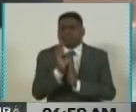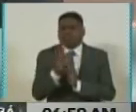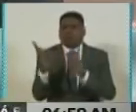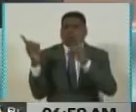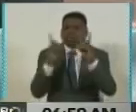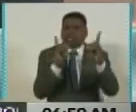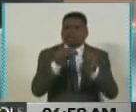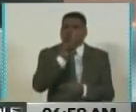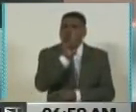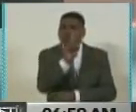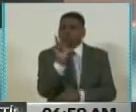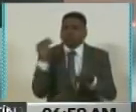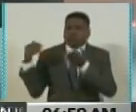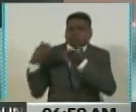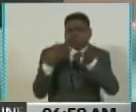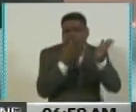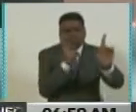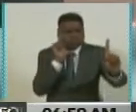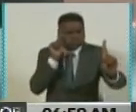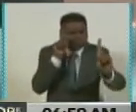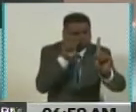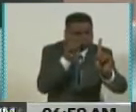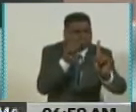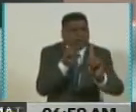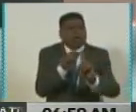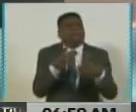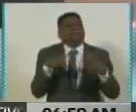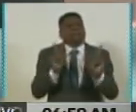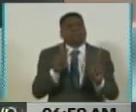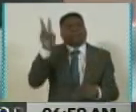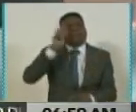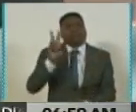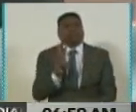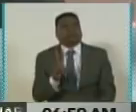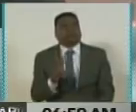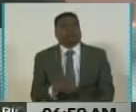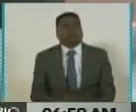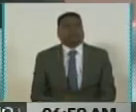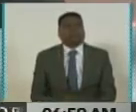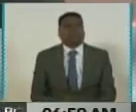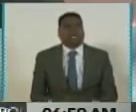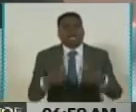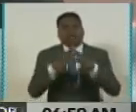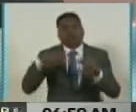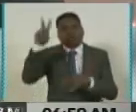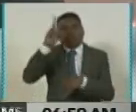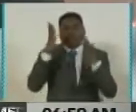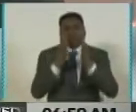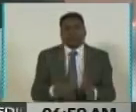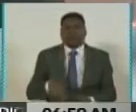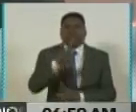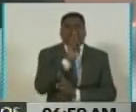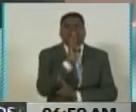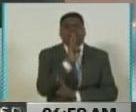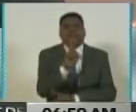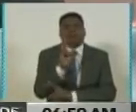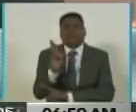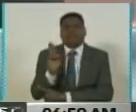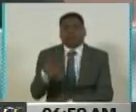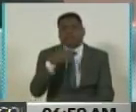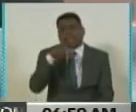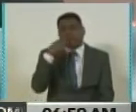único camino que le va a permitir a Venezuela, y más que a Venezuela, a los venezolanos, solucionar sus problemas